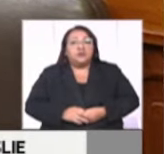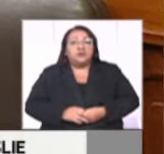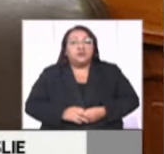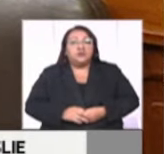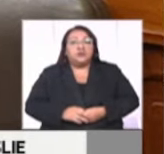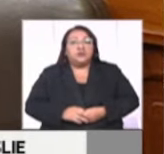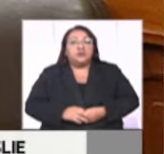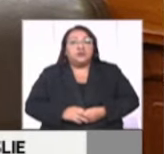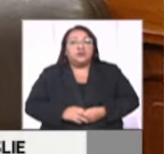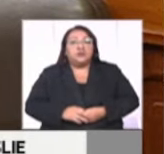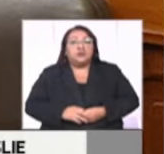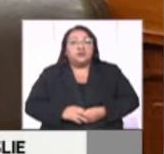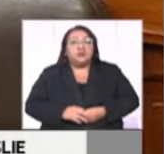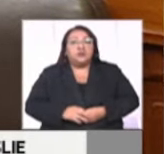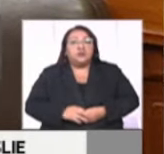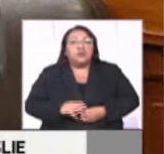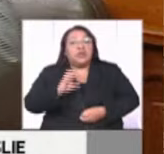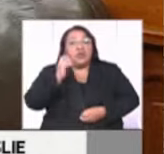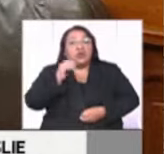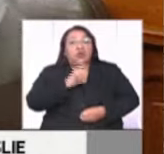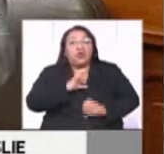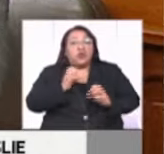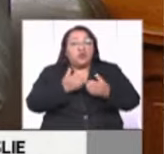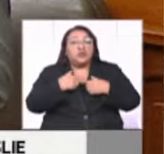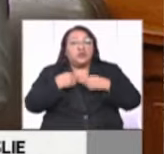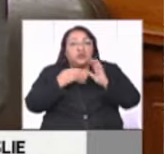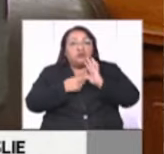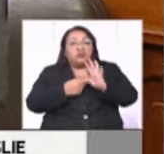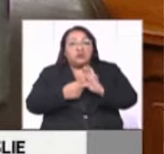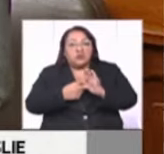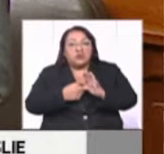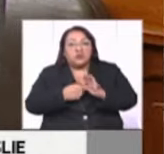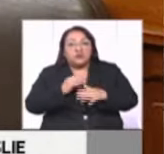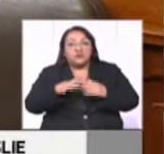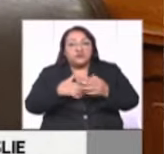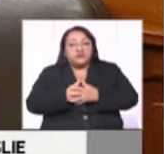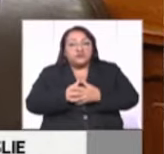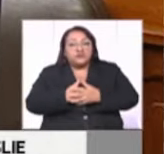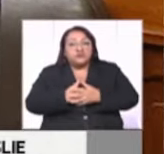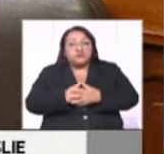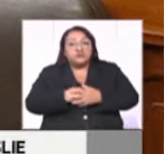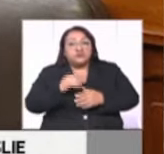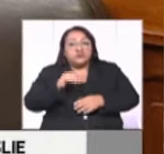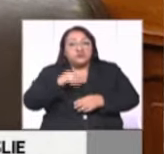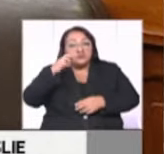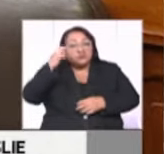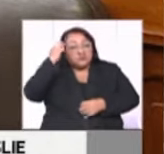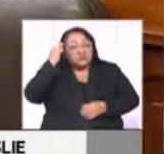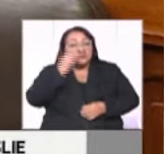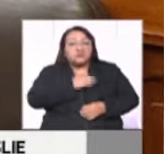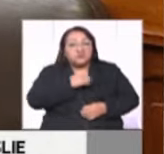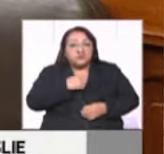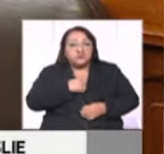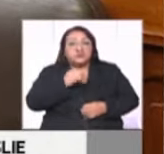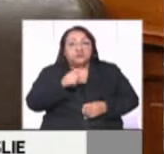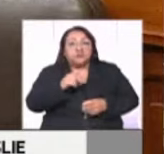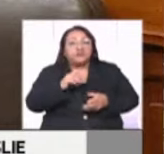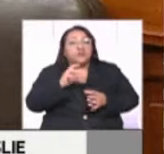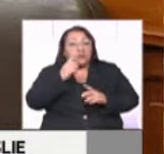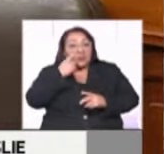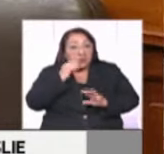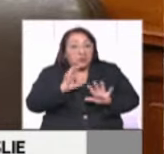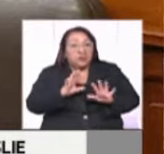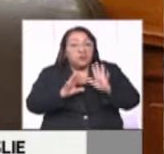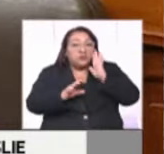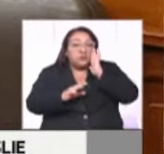Congreso tiene que tomar medidas al respecto, porque tiene que refrescar dentro de lo que es la política del Ejecutivo. Y esto, ojo, que no